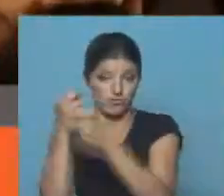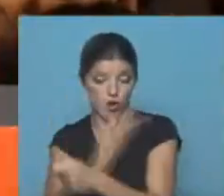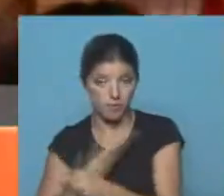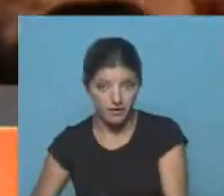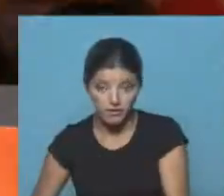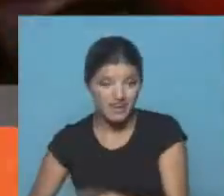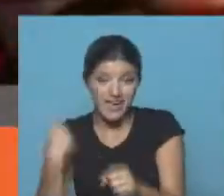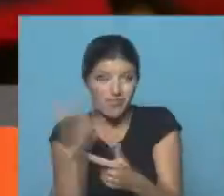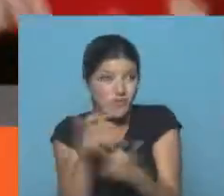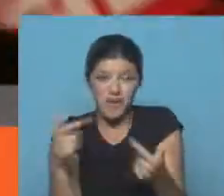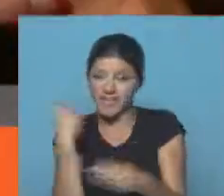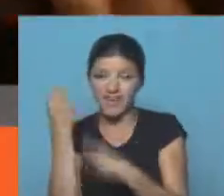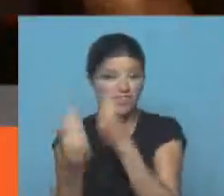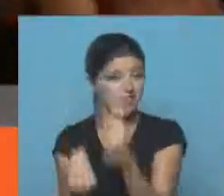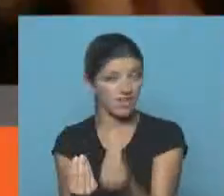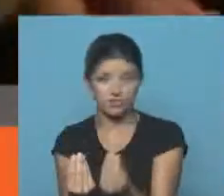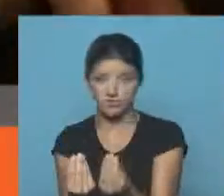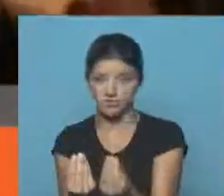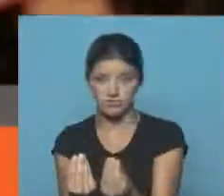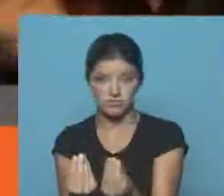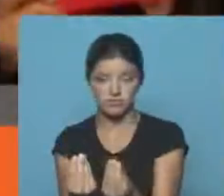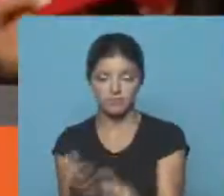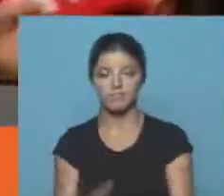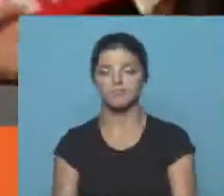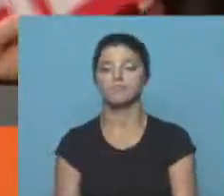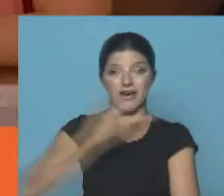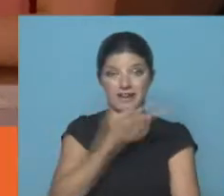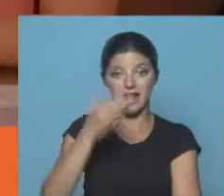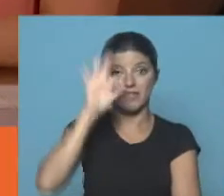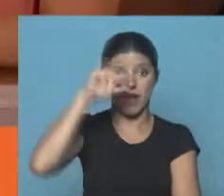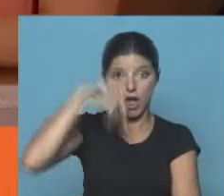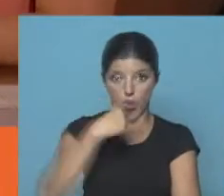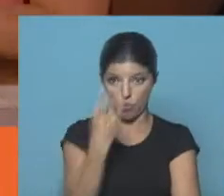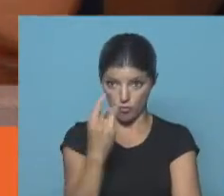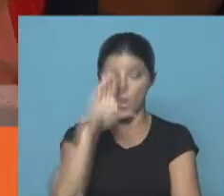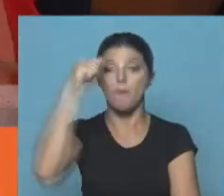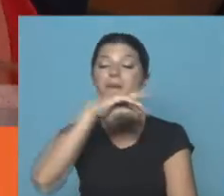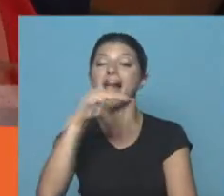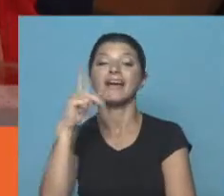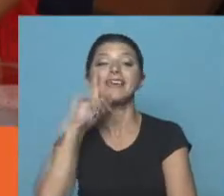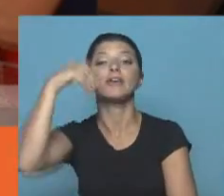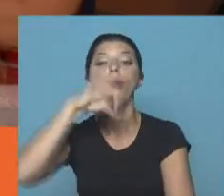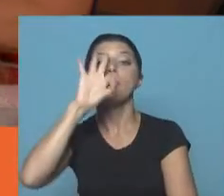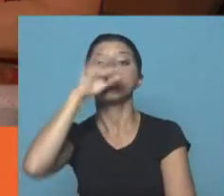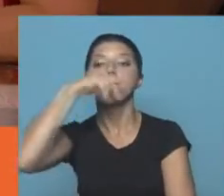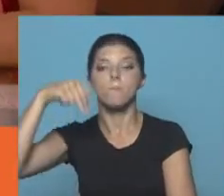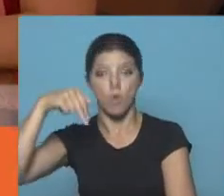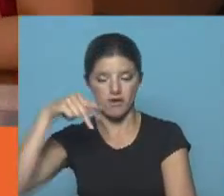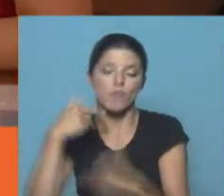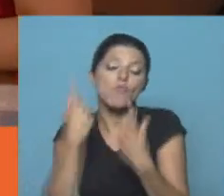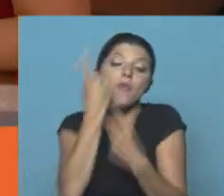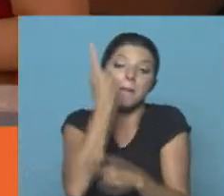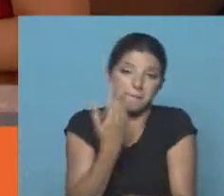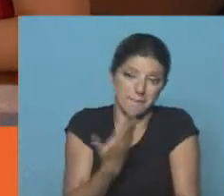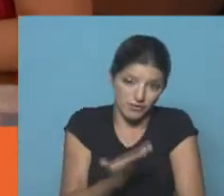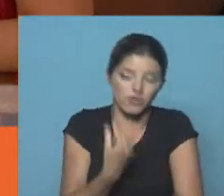crimen debe ser castigada. Esta admisión fue hecha sabiendo que se encuentra abierta una